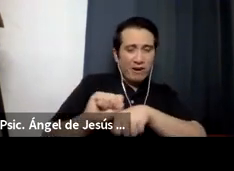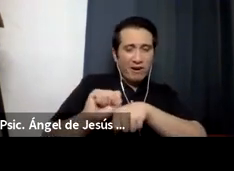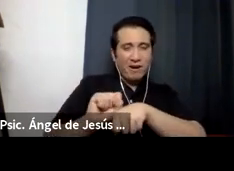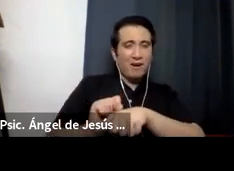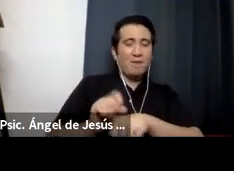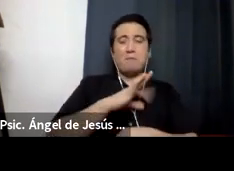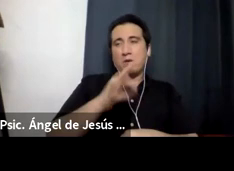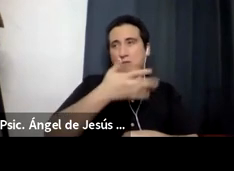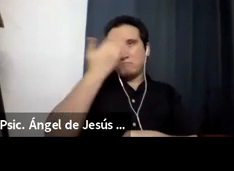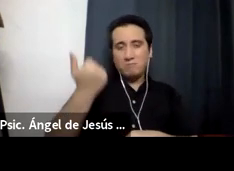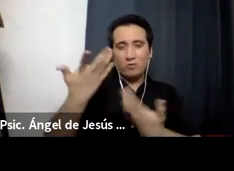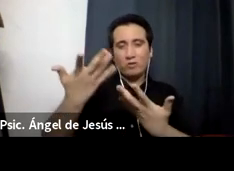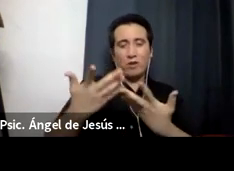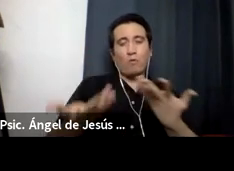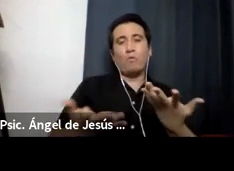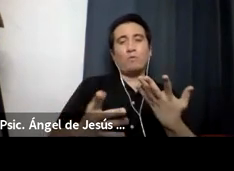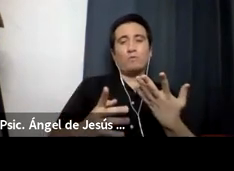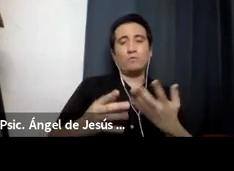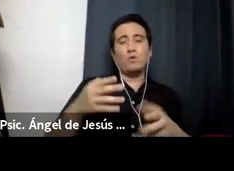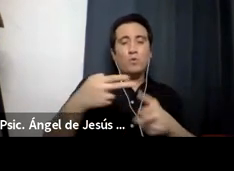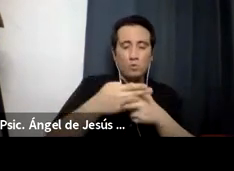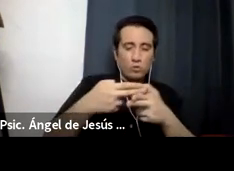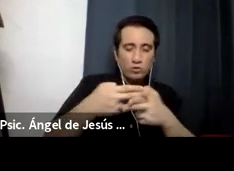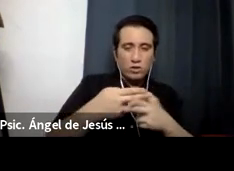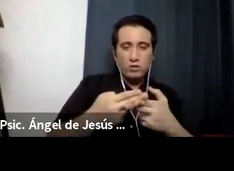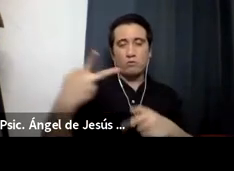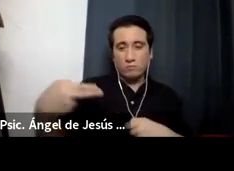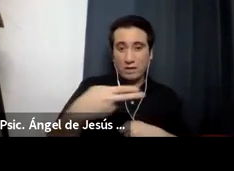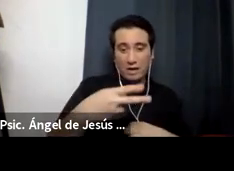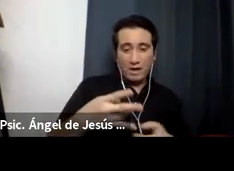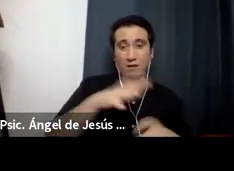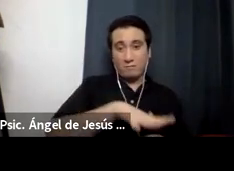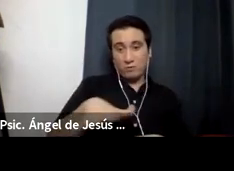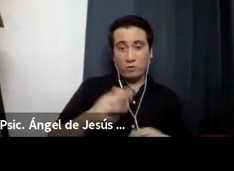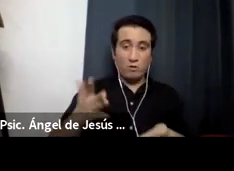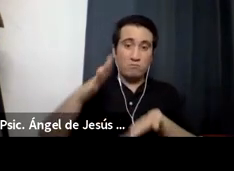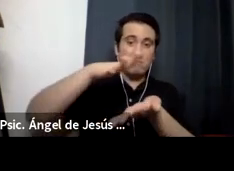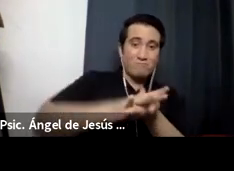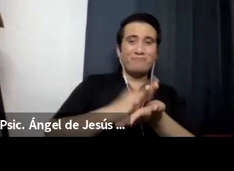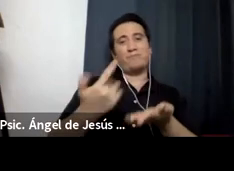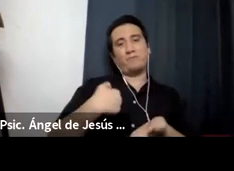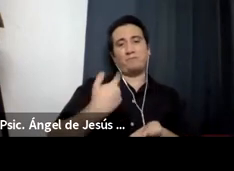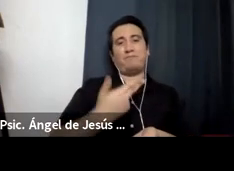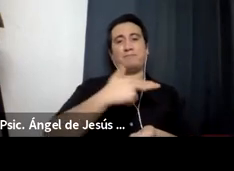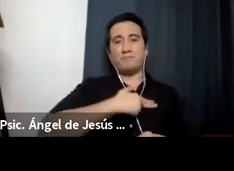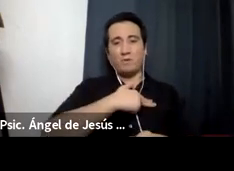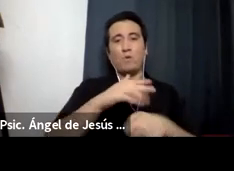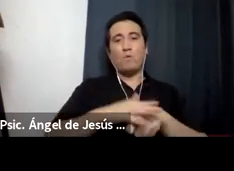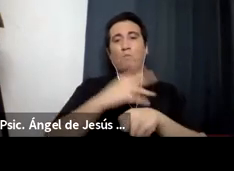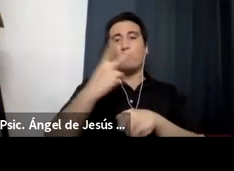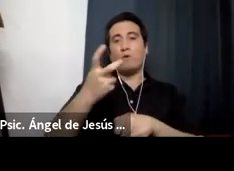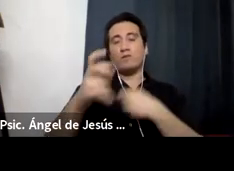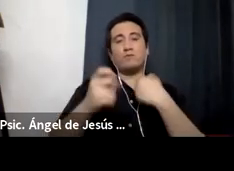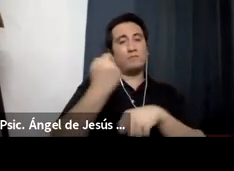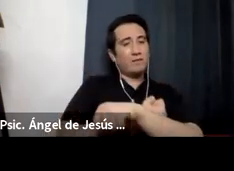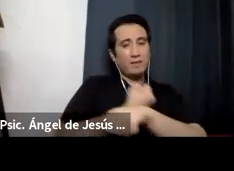sé, algún objeto punzocortante, un cuchillo, una tijera, pues me voy a lastimar. Entonces, de eso se trata también, que el zapato no tenga una tela